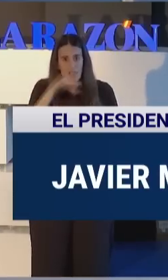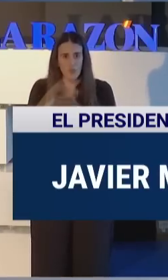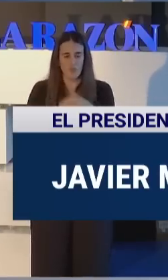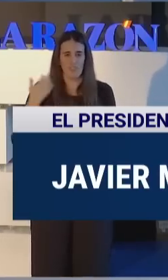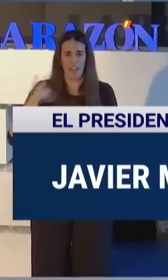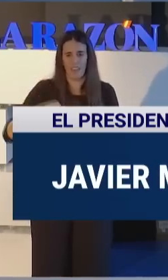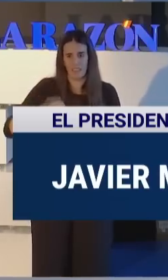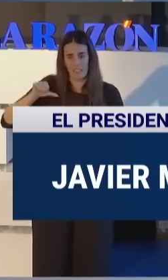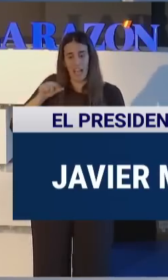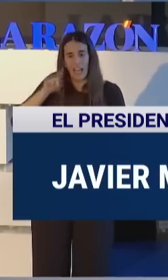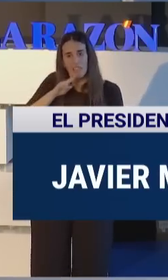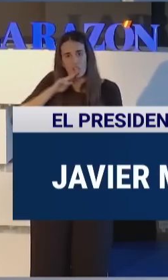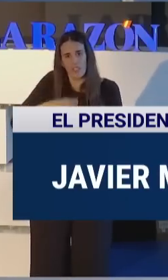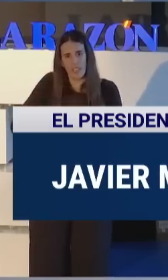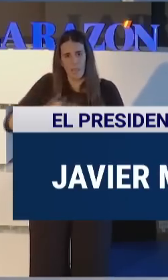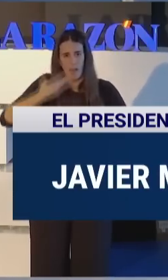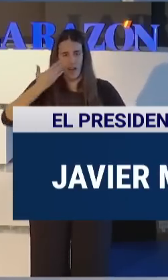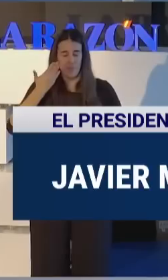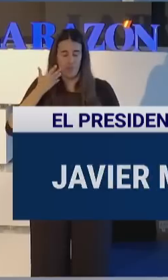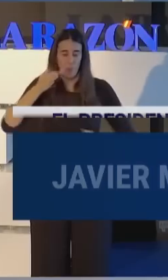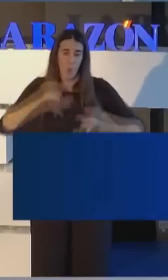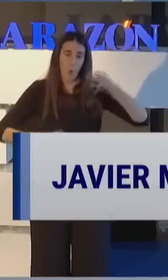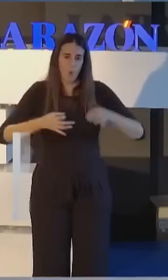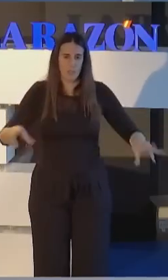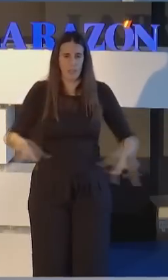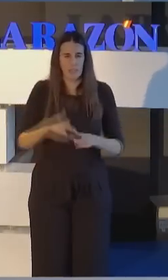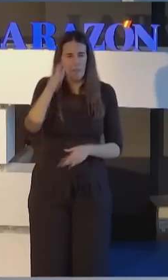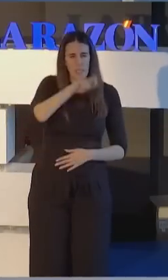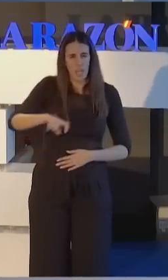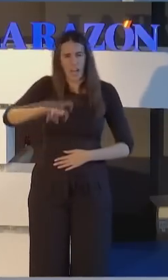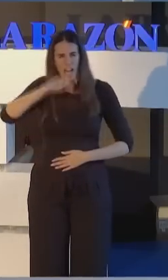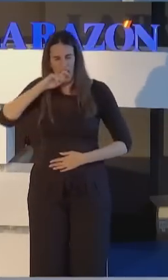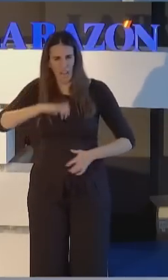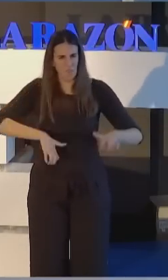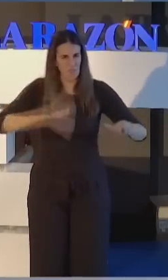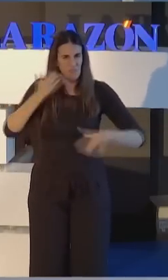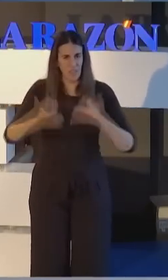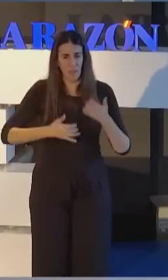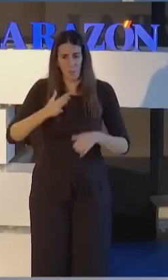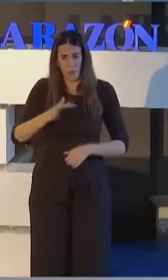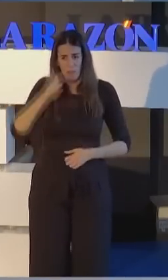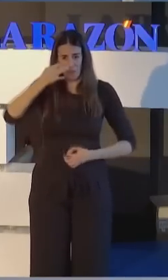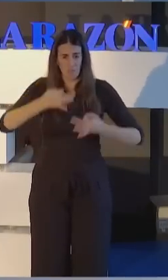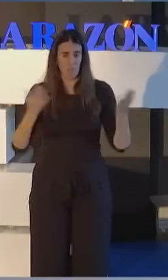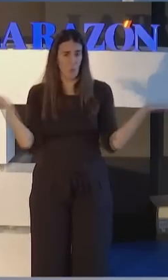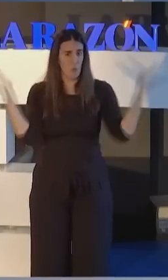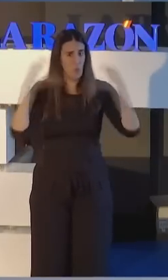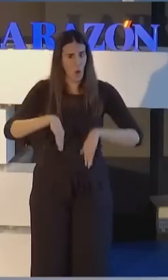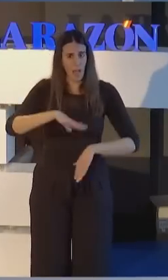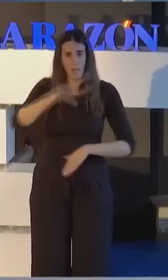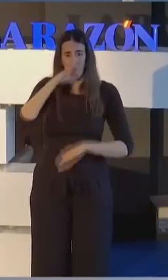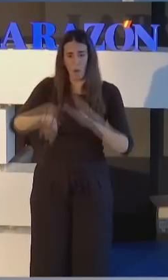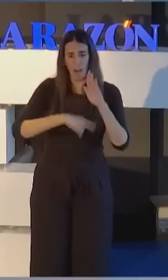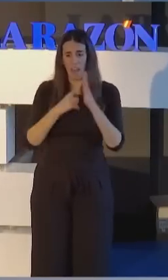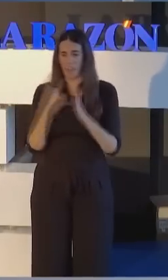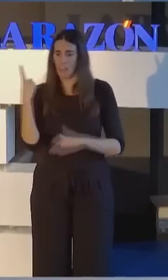justicia social es eso, es una idea de resentidos, envidiosos, que además es injusta, porque implica además un trato desigual frente a la